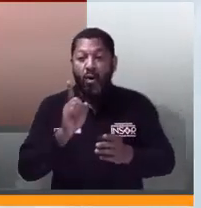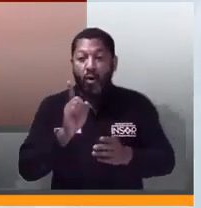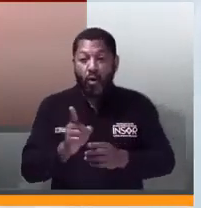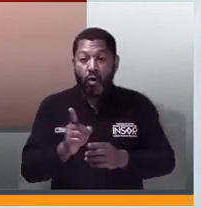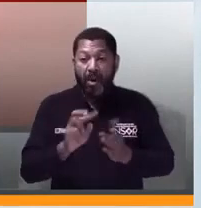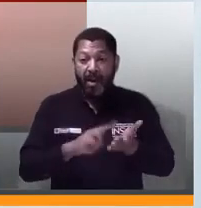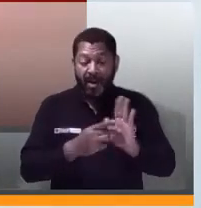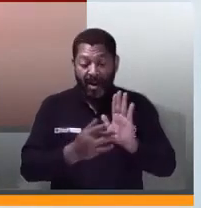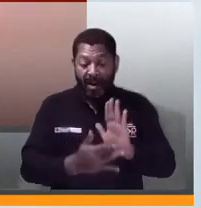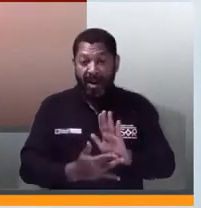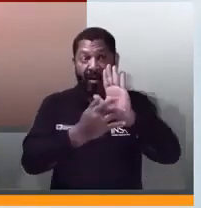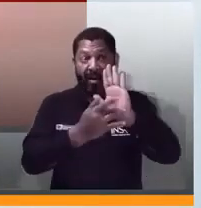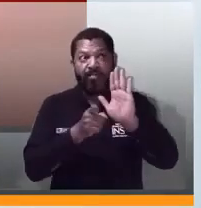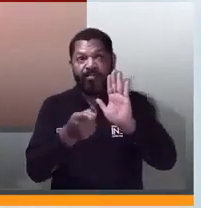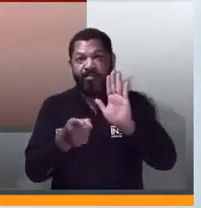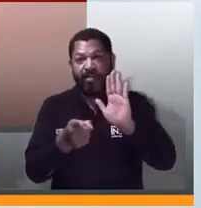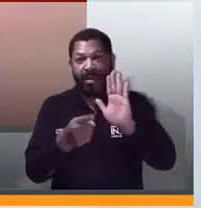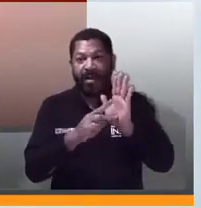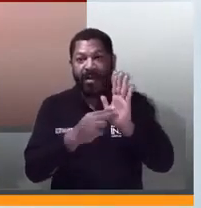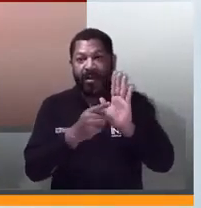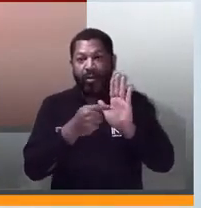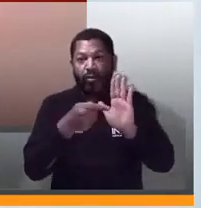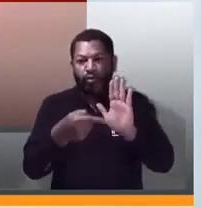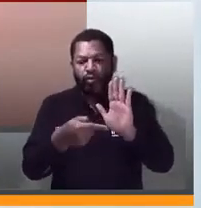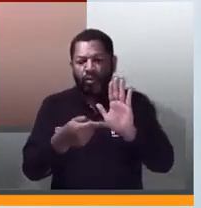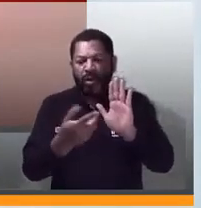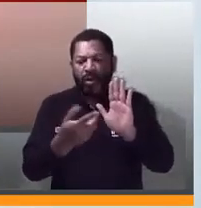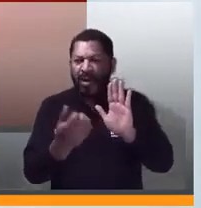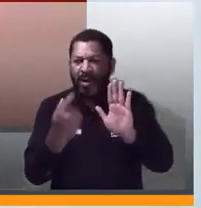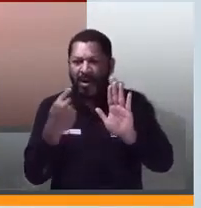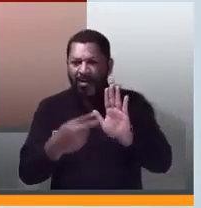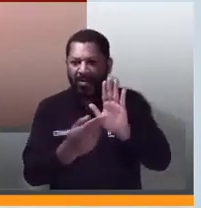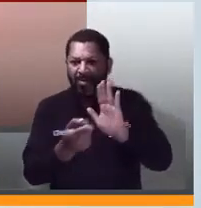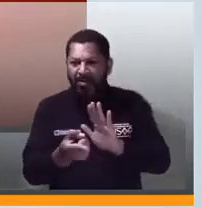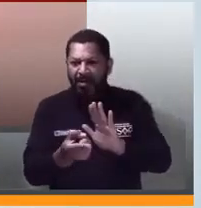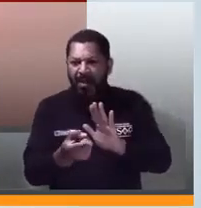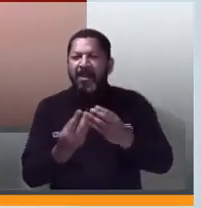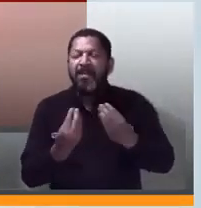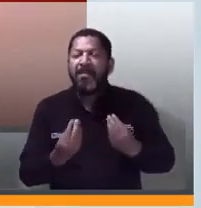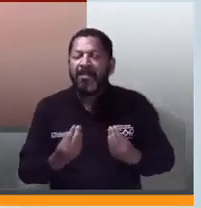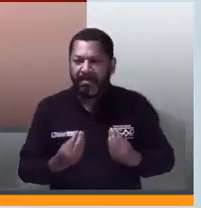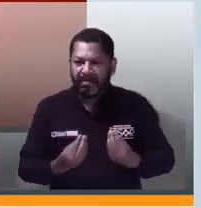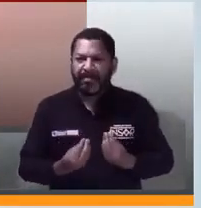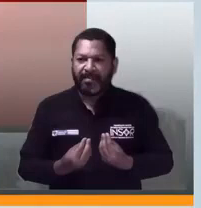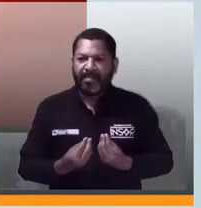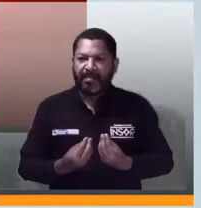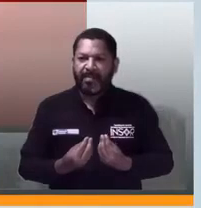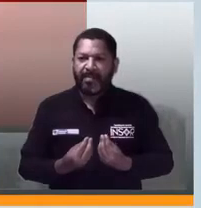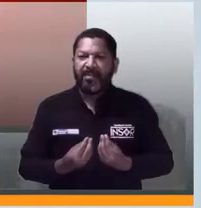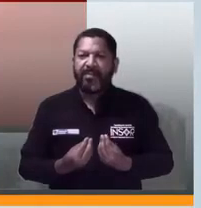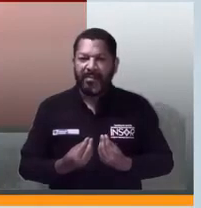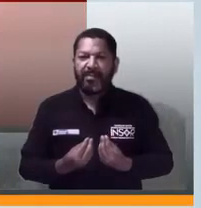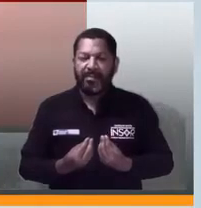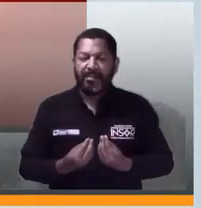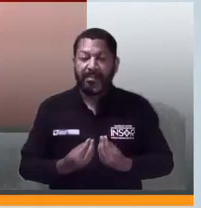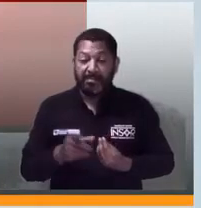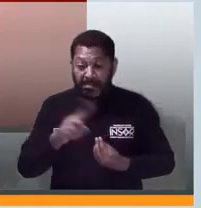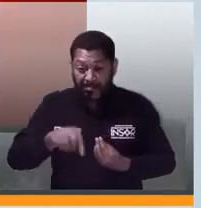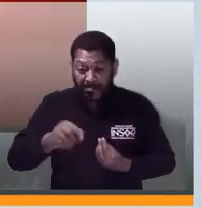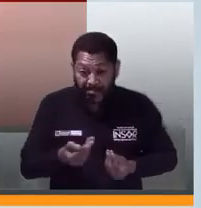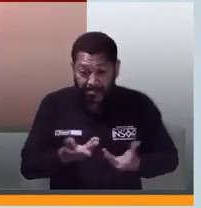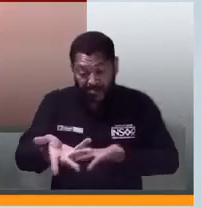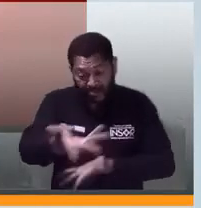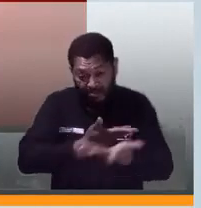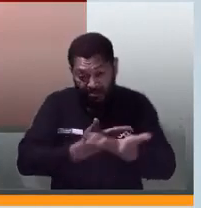de aplicando un muro, que es un Padlet. Este muro lo queremos compartir